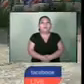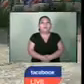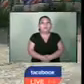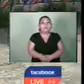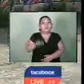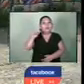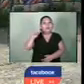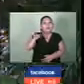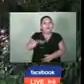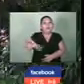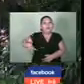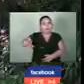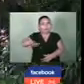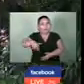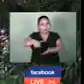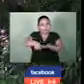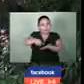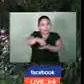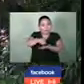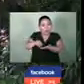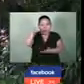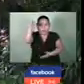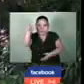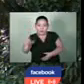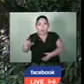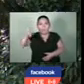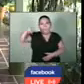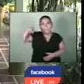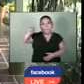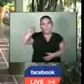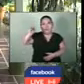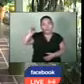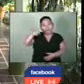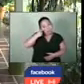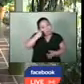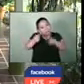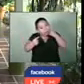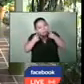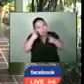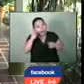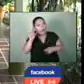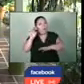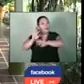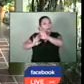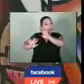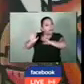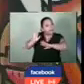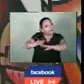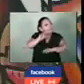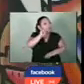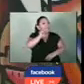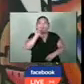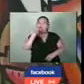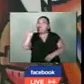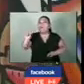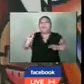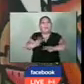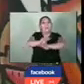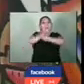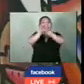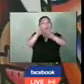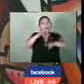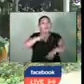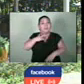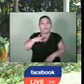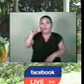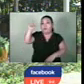Ubicado a la entrada del municipio, Hotel La Palma ofrece a sus visitantes momentos llenos de historia, colorismo y paz. Es el hotel